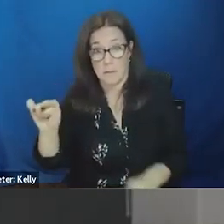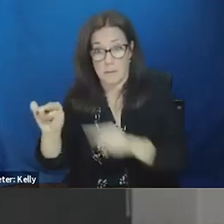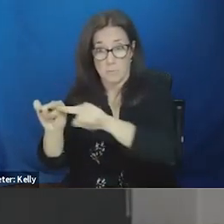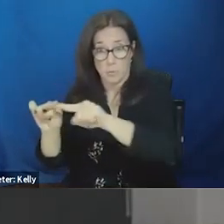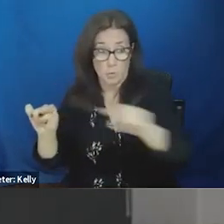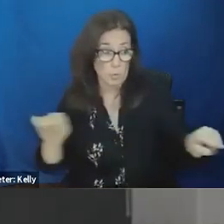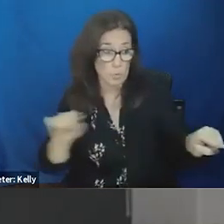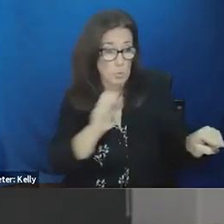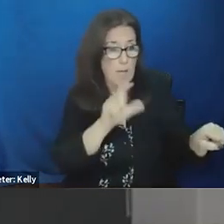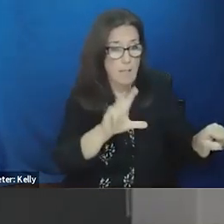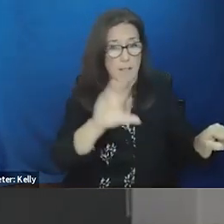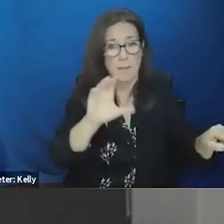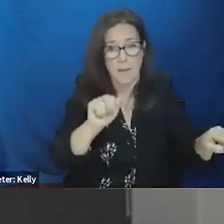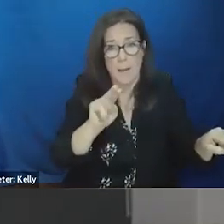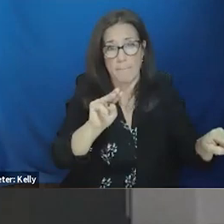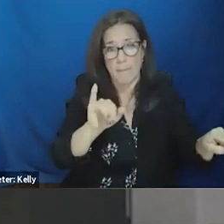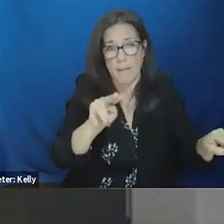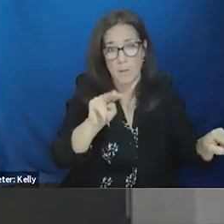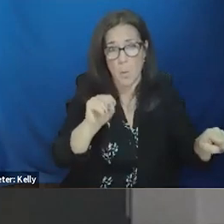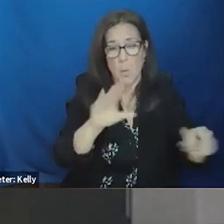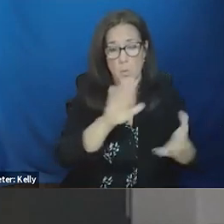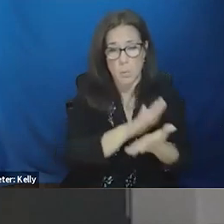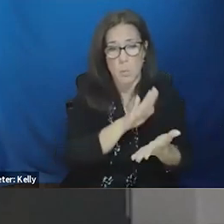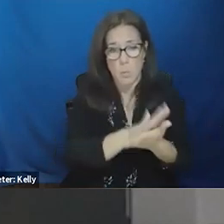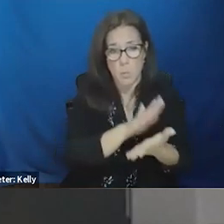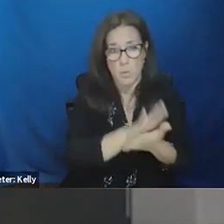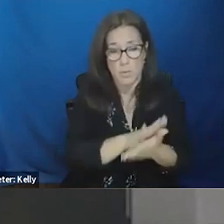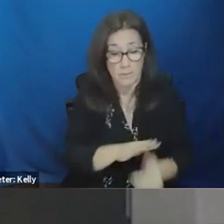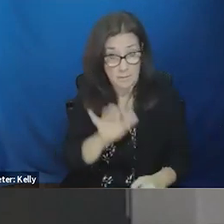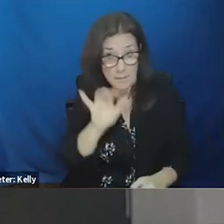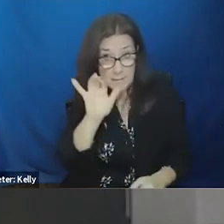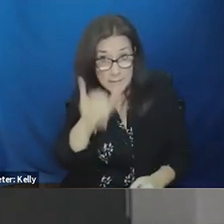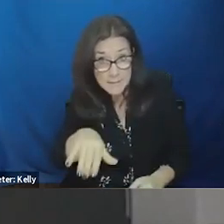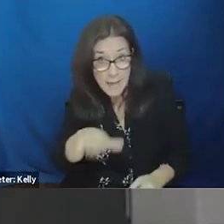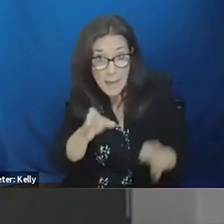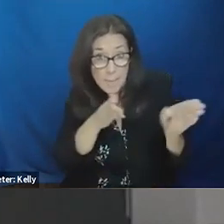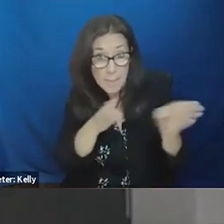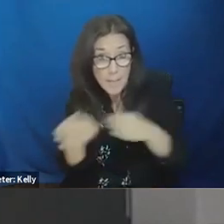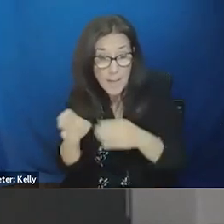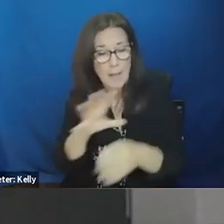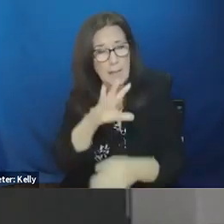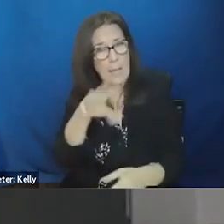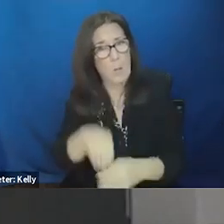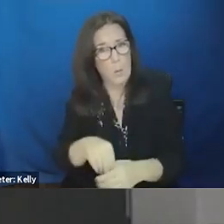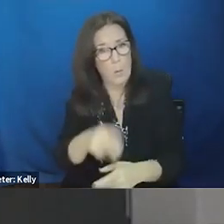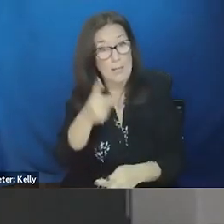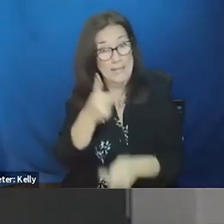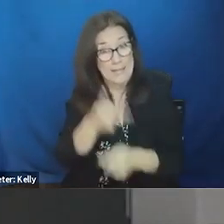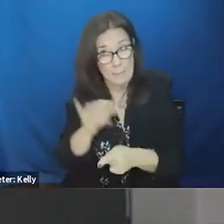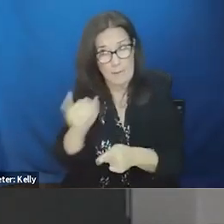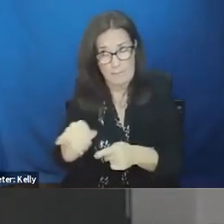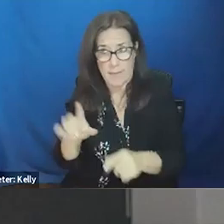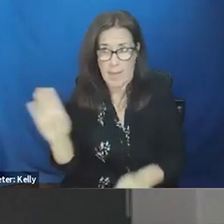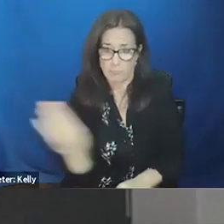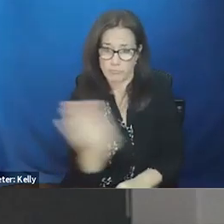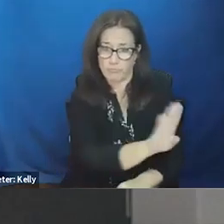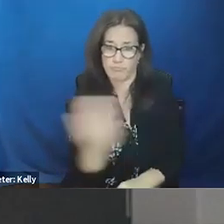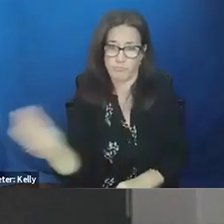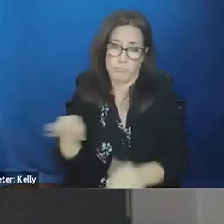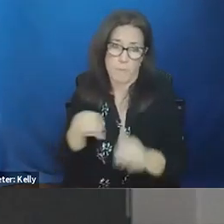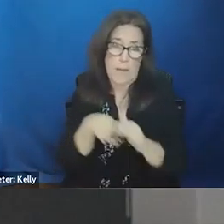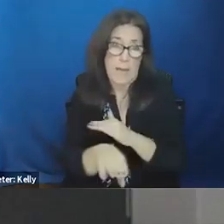que tenga la capacidad de caminar por la parte de chancay hacia el otro lugar donde está el camino donde está la otra escuela